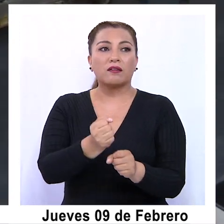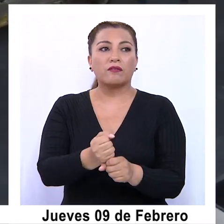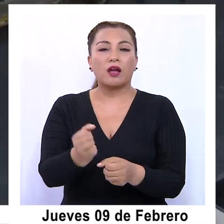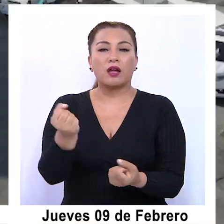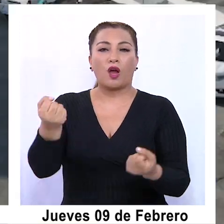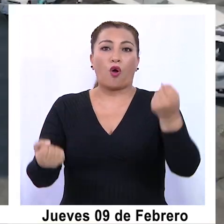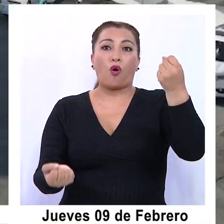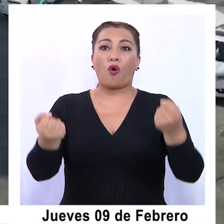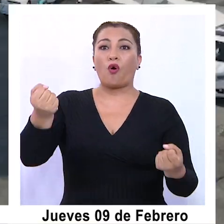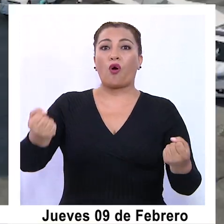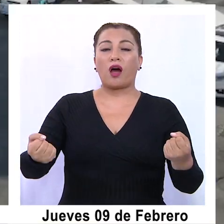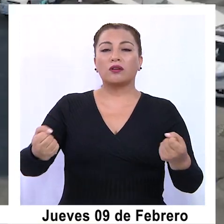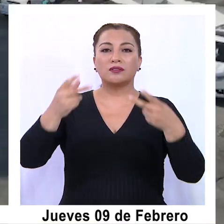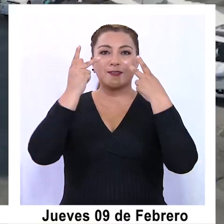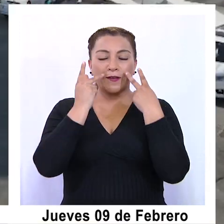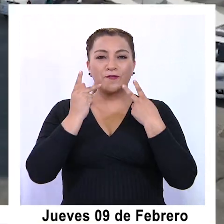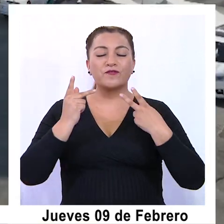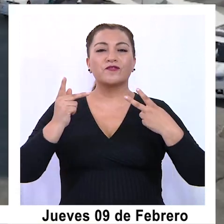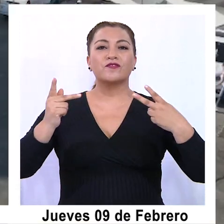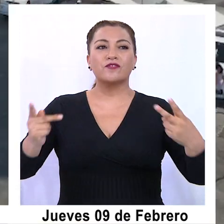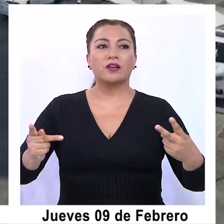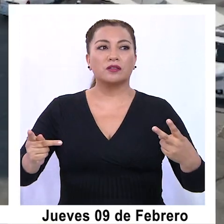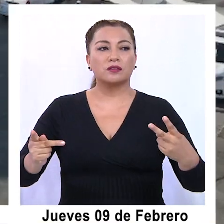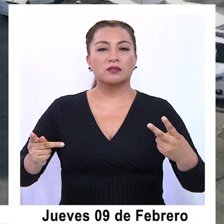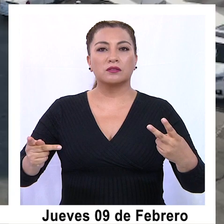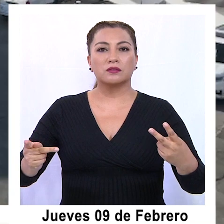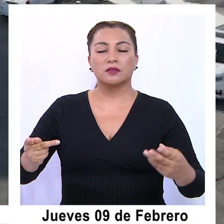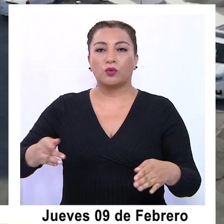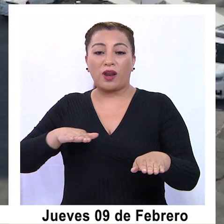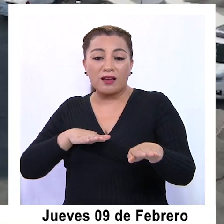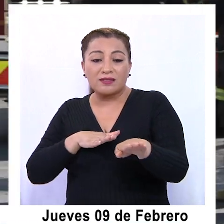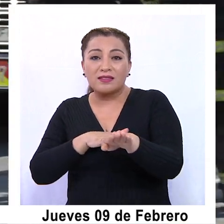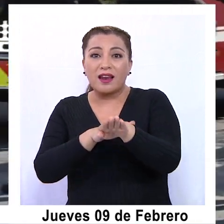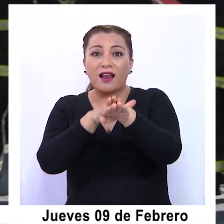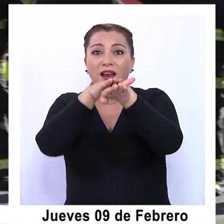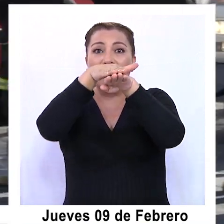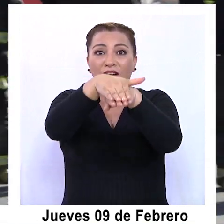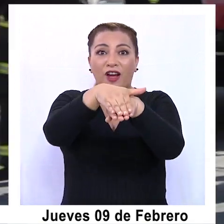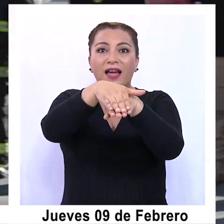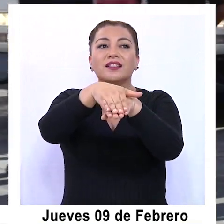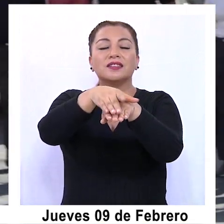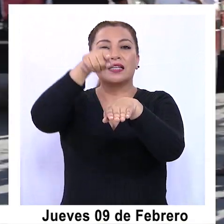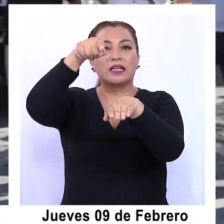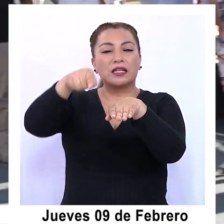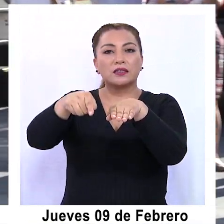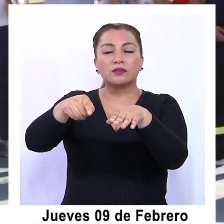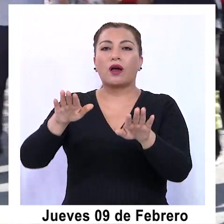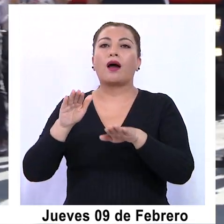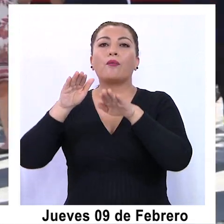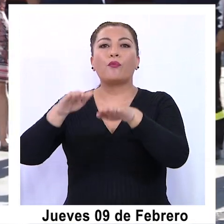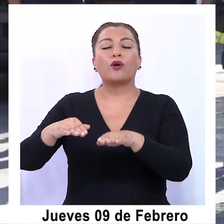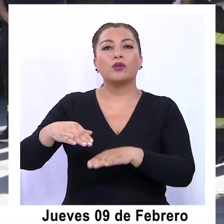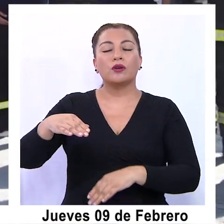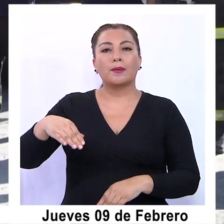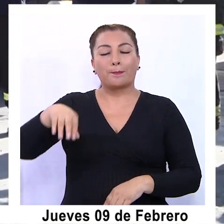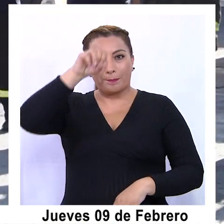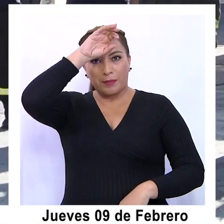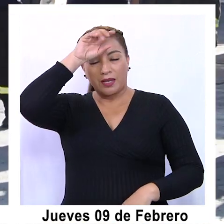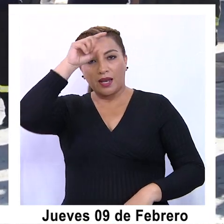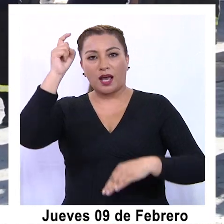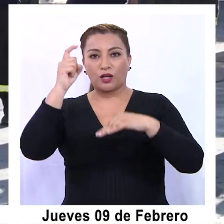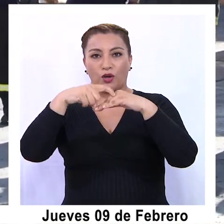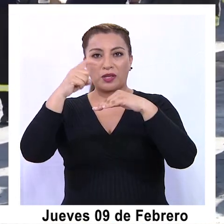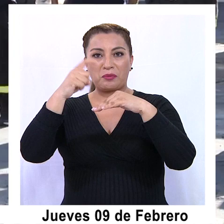carros bomba están siendo trasladados en plataformas de cama baja, una maniobra que es contribución de la minera Collahuasi.